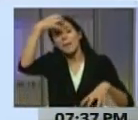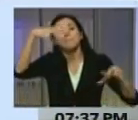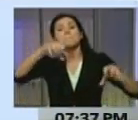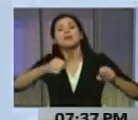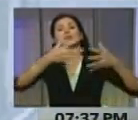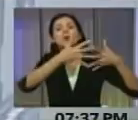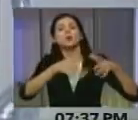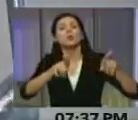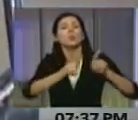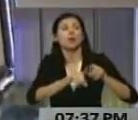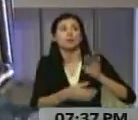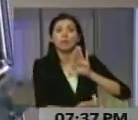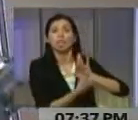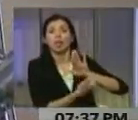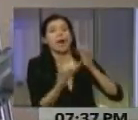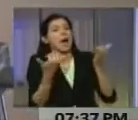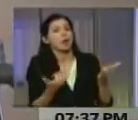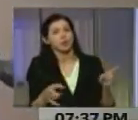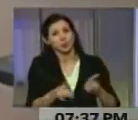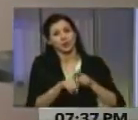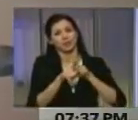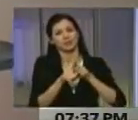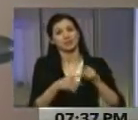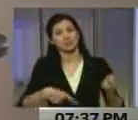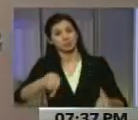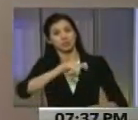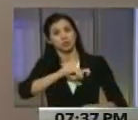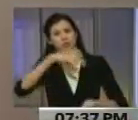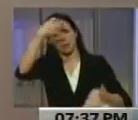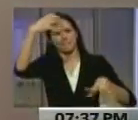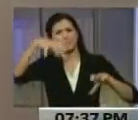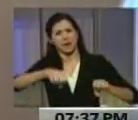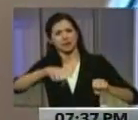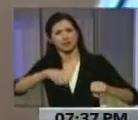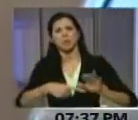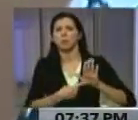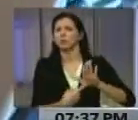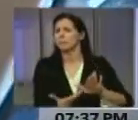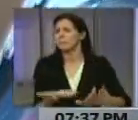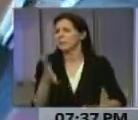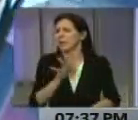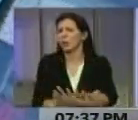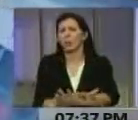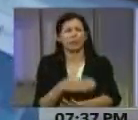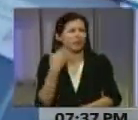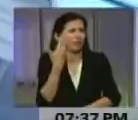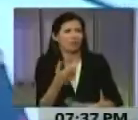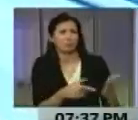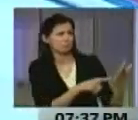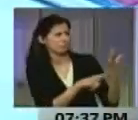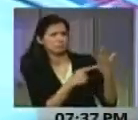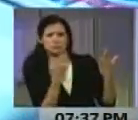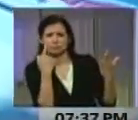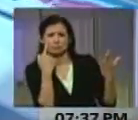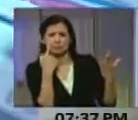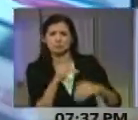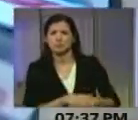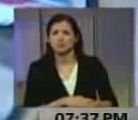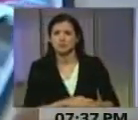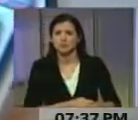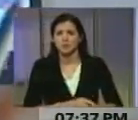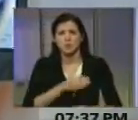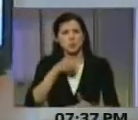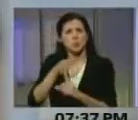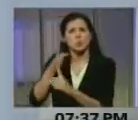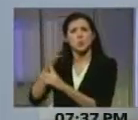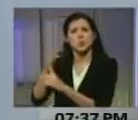nosotros. El Imperio Español mostró su peor cara en la guerra contra los patriotas